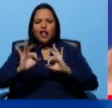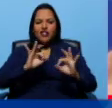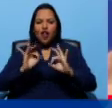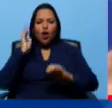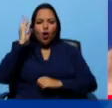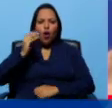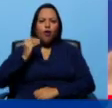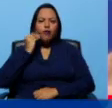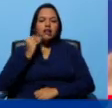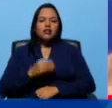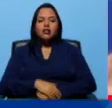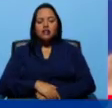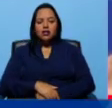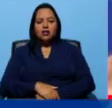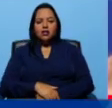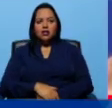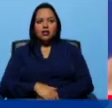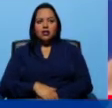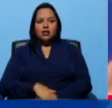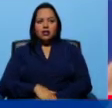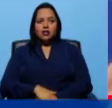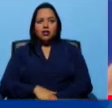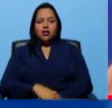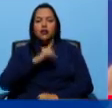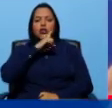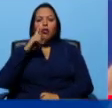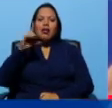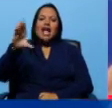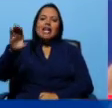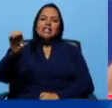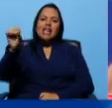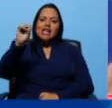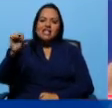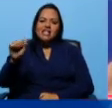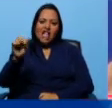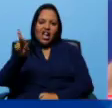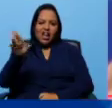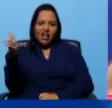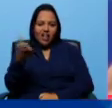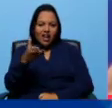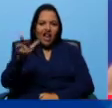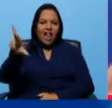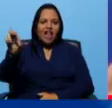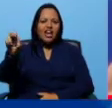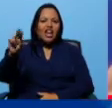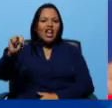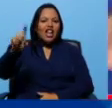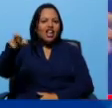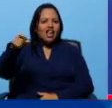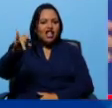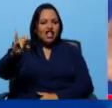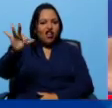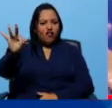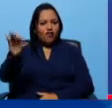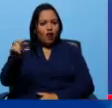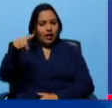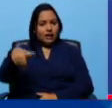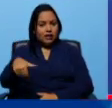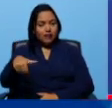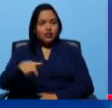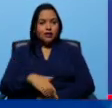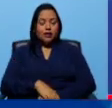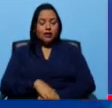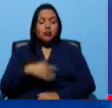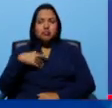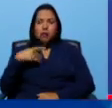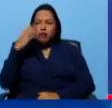juvenil que César Rangifo fundó. Aquí, yo me imagino aquí muchachos haciendo